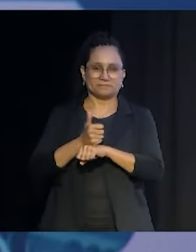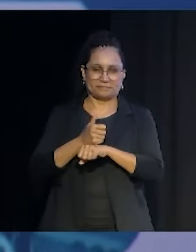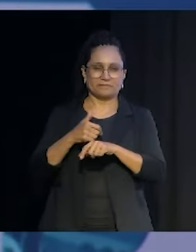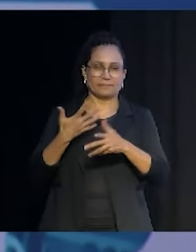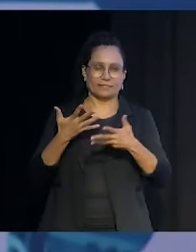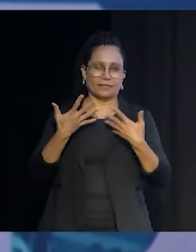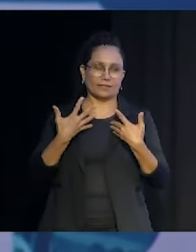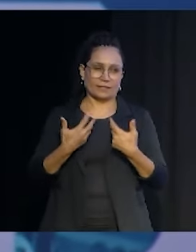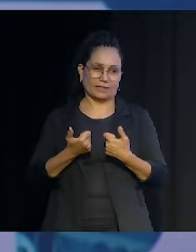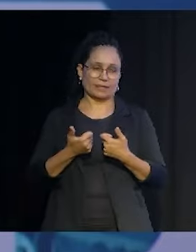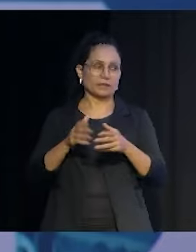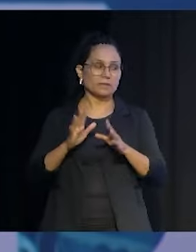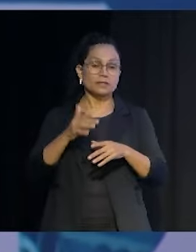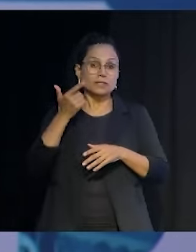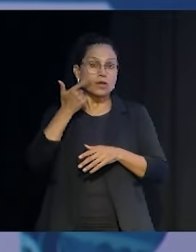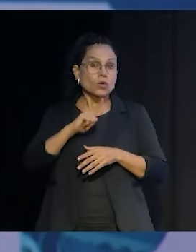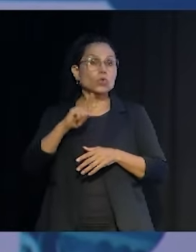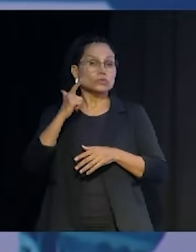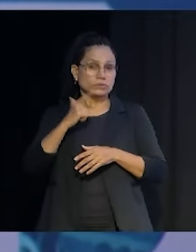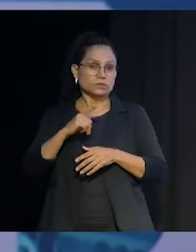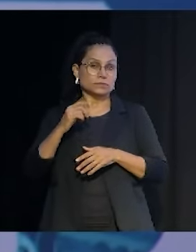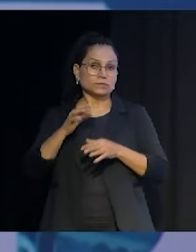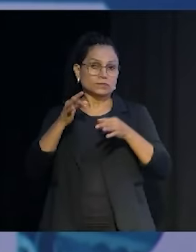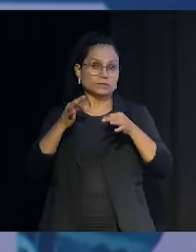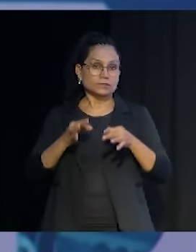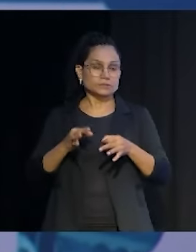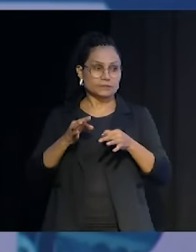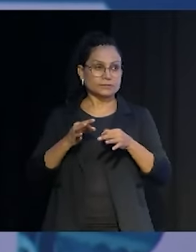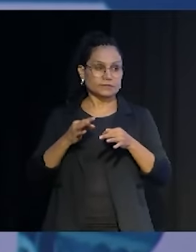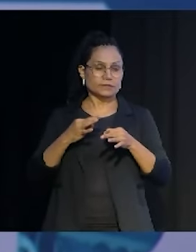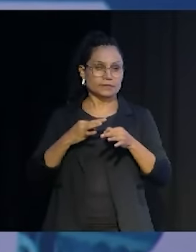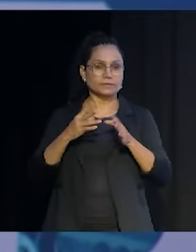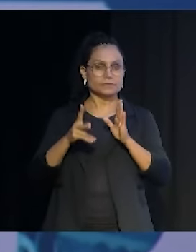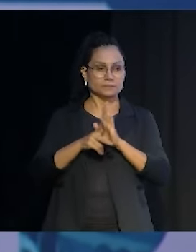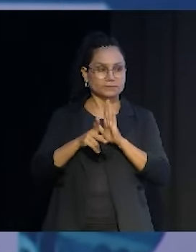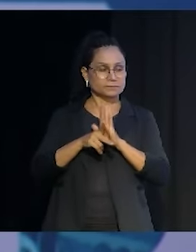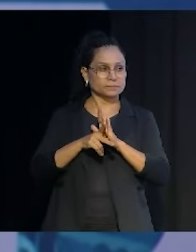pero tengo seguridad que yo consigo cargar